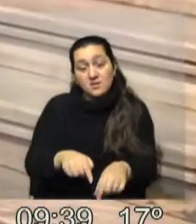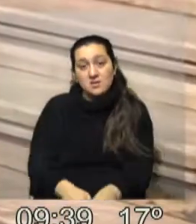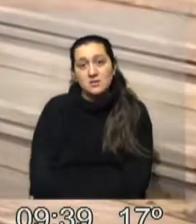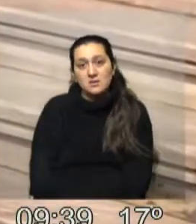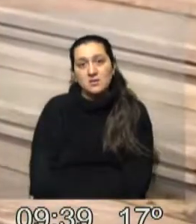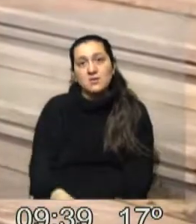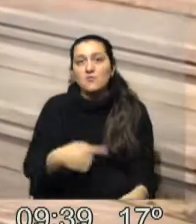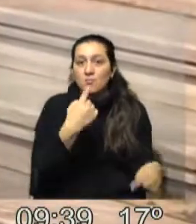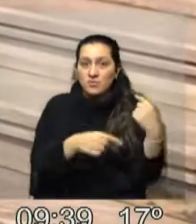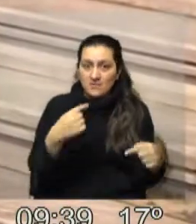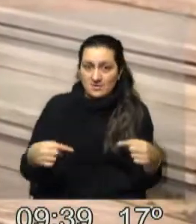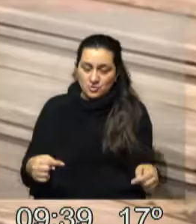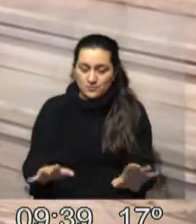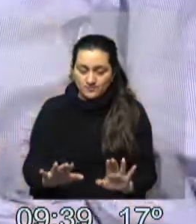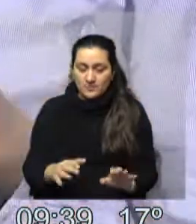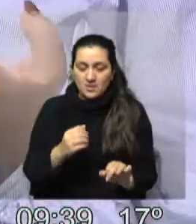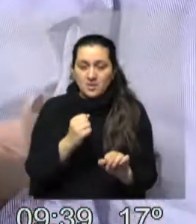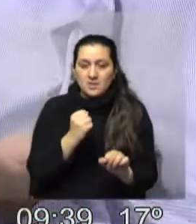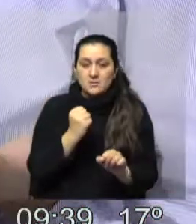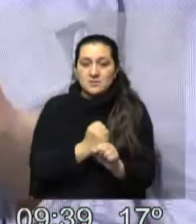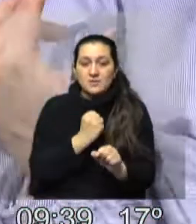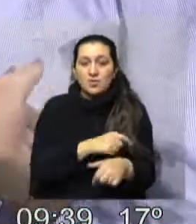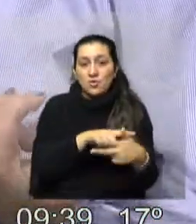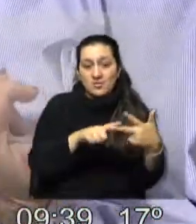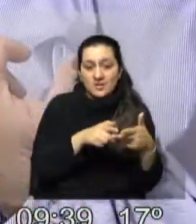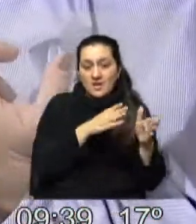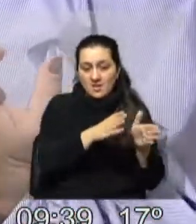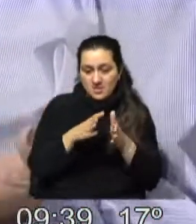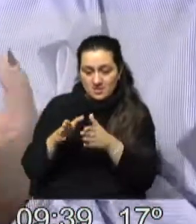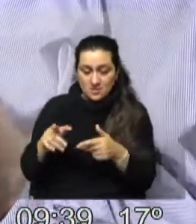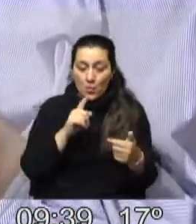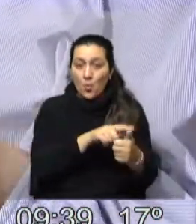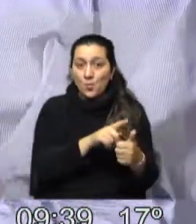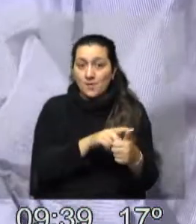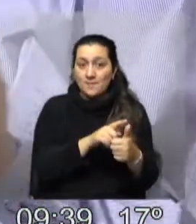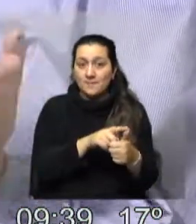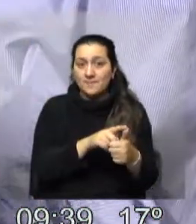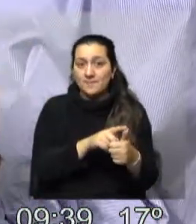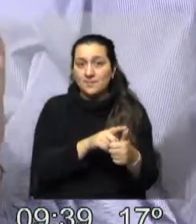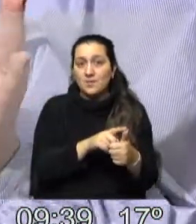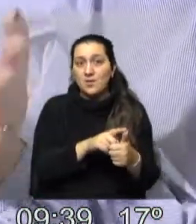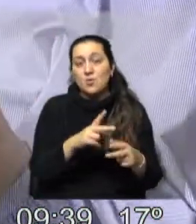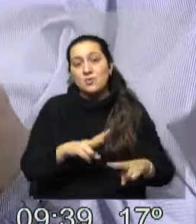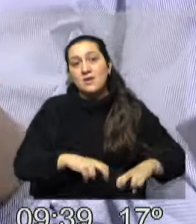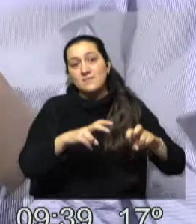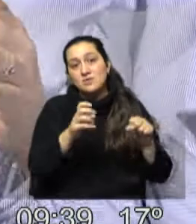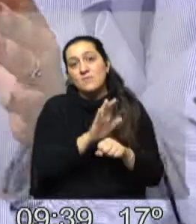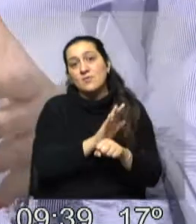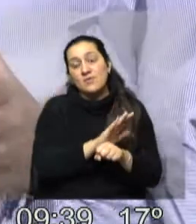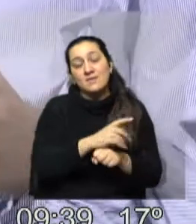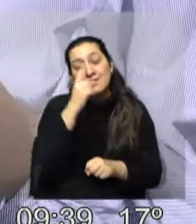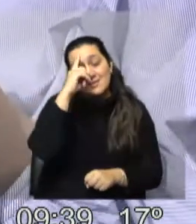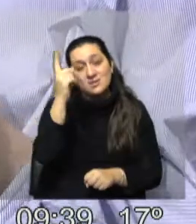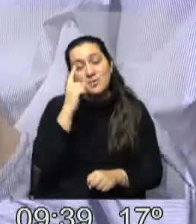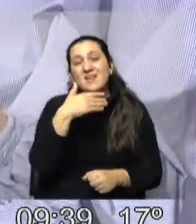fue muy diverso. El trabajo trabajó tres líneas. Una es, hizo una revisión bibliográfica internacional para entender qué